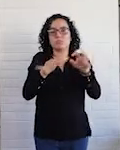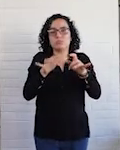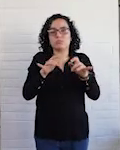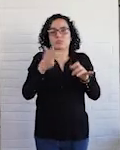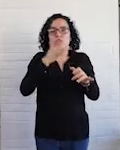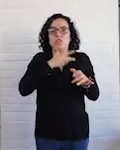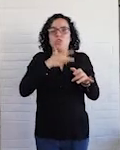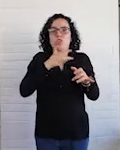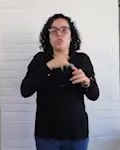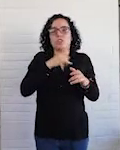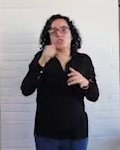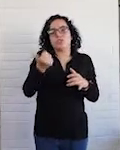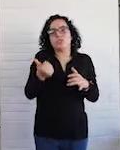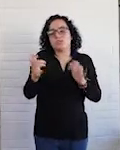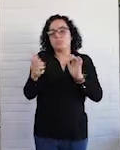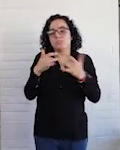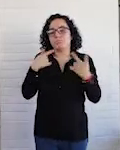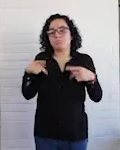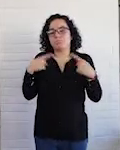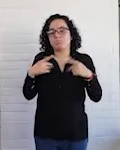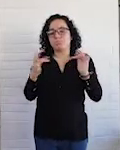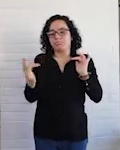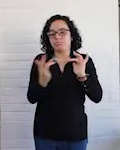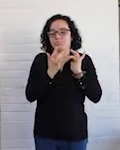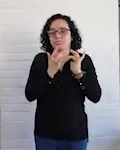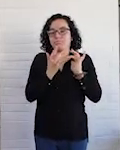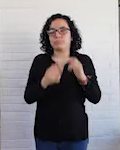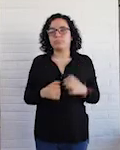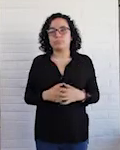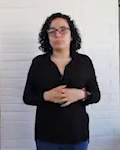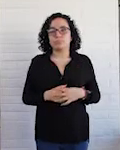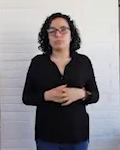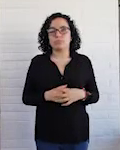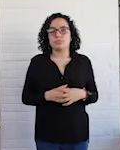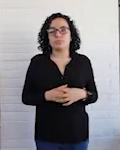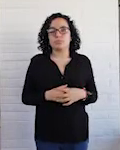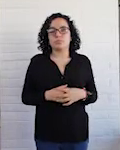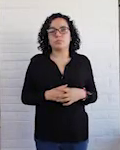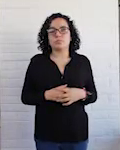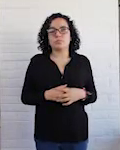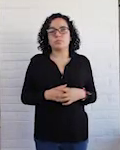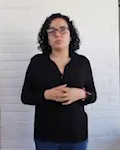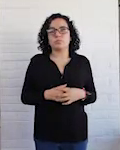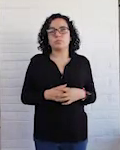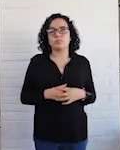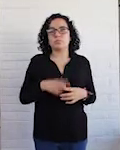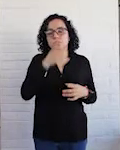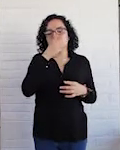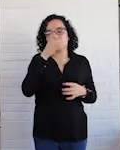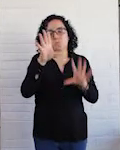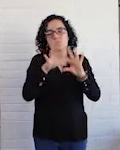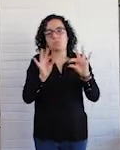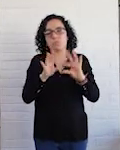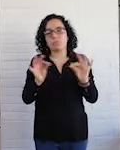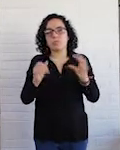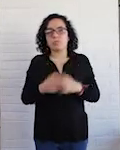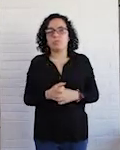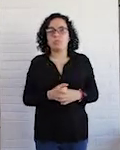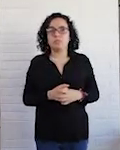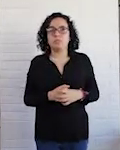el corazón del otro. A ver, díganme una cosa. Bueno, y les cuento también lo que pasó.